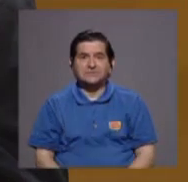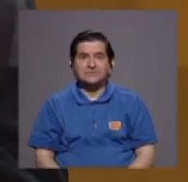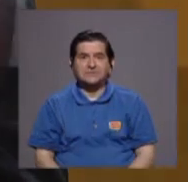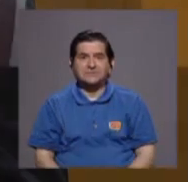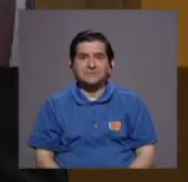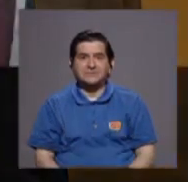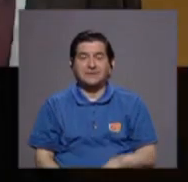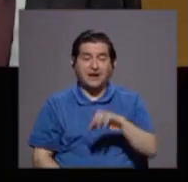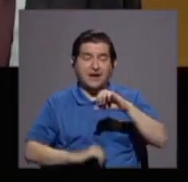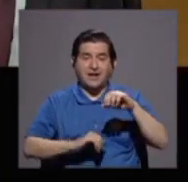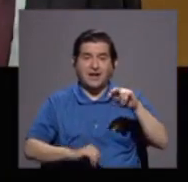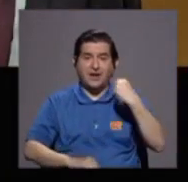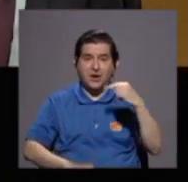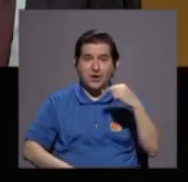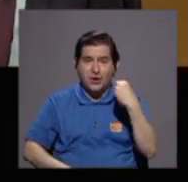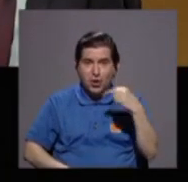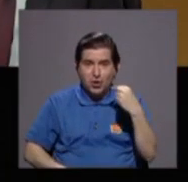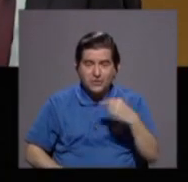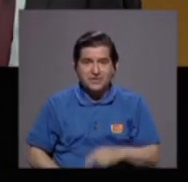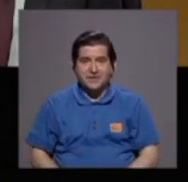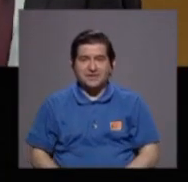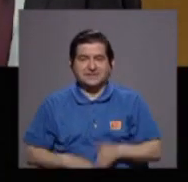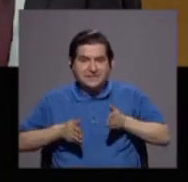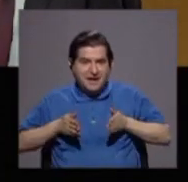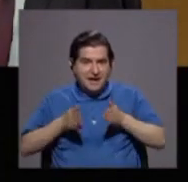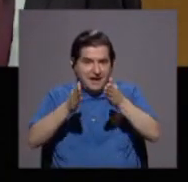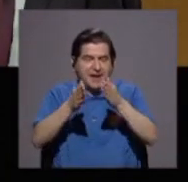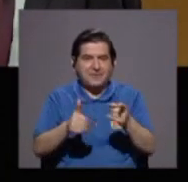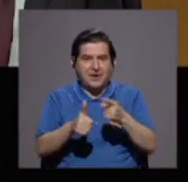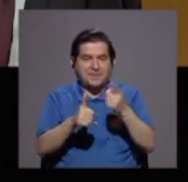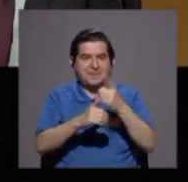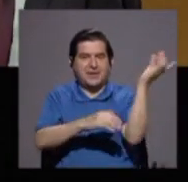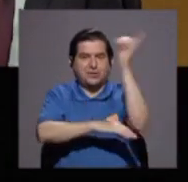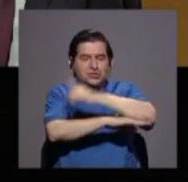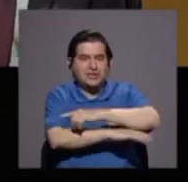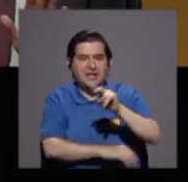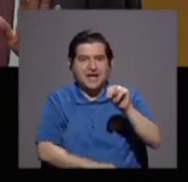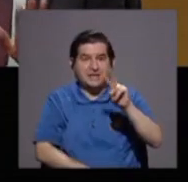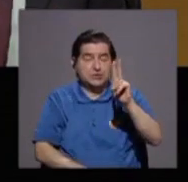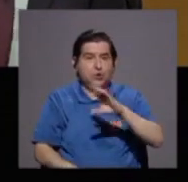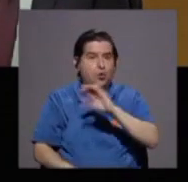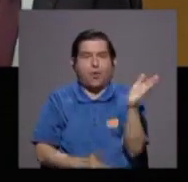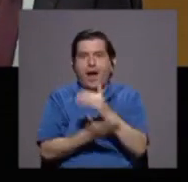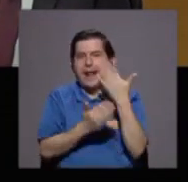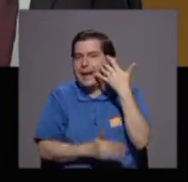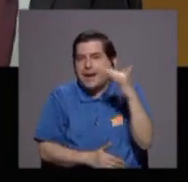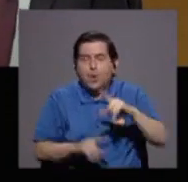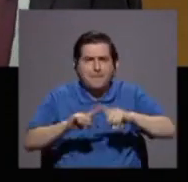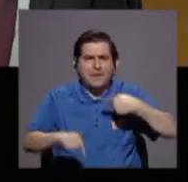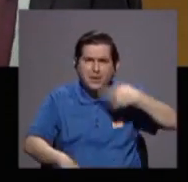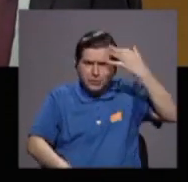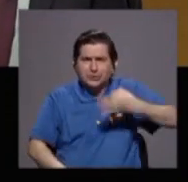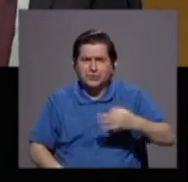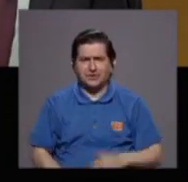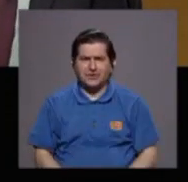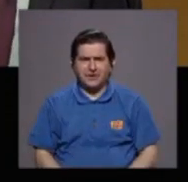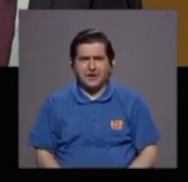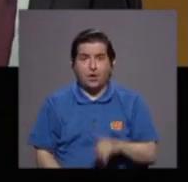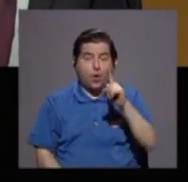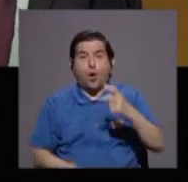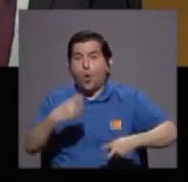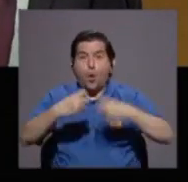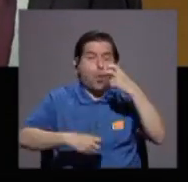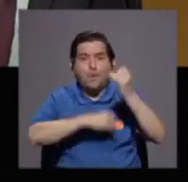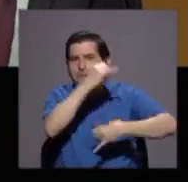va a ser una noticia rumbo a los primeros días de noviembre, o cualquier cosa, pero me parece, o un